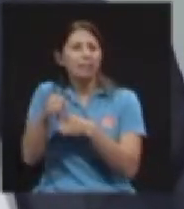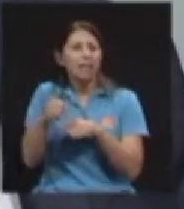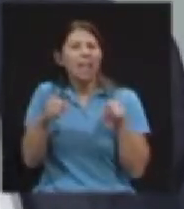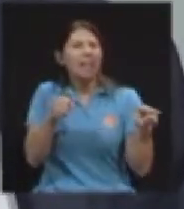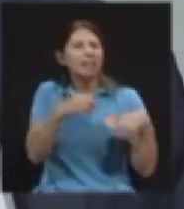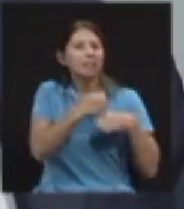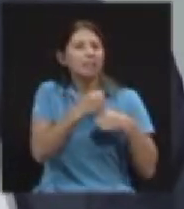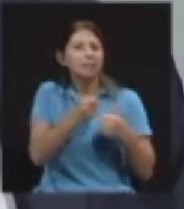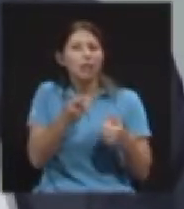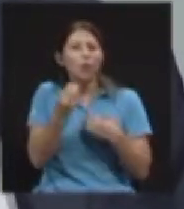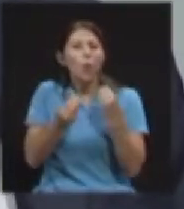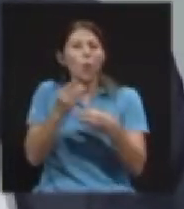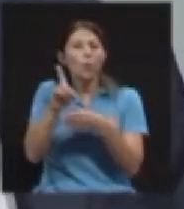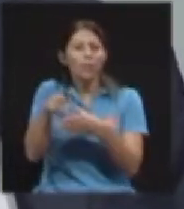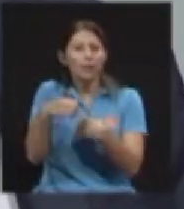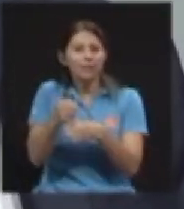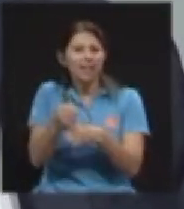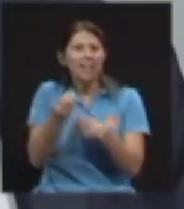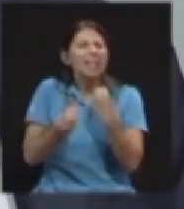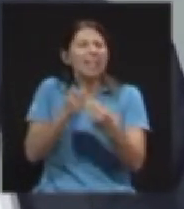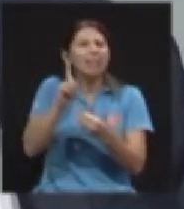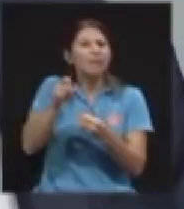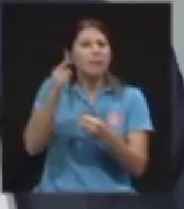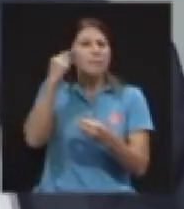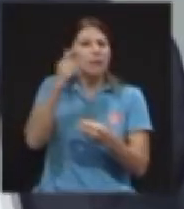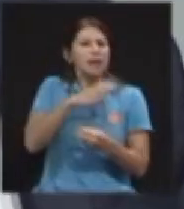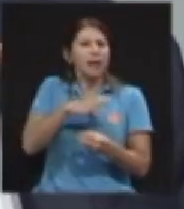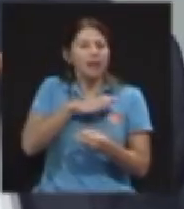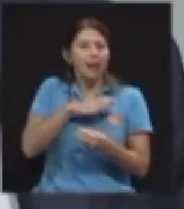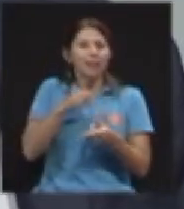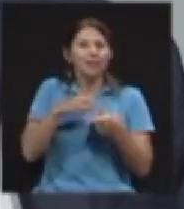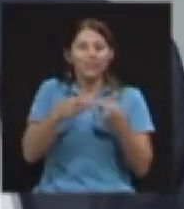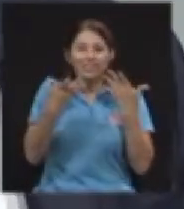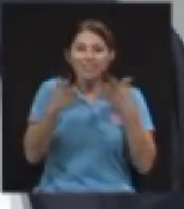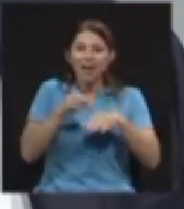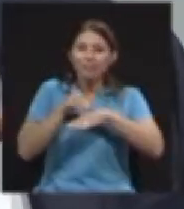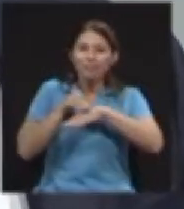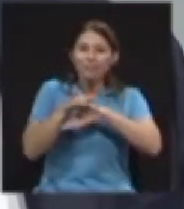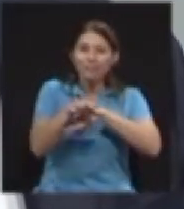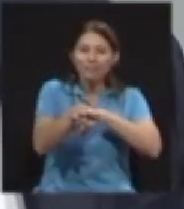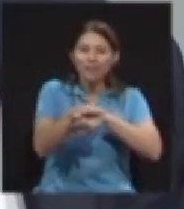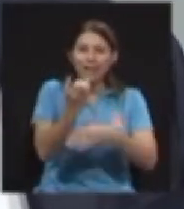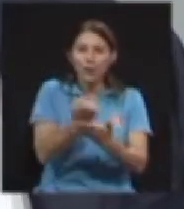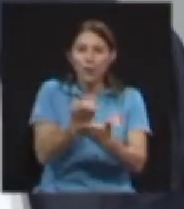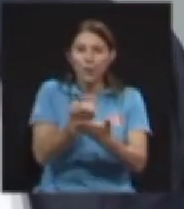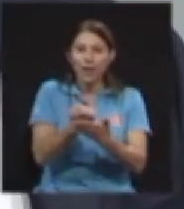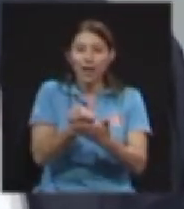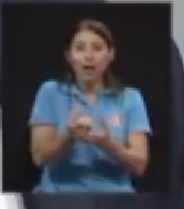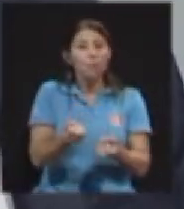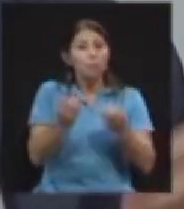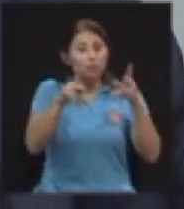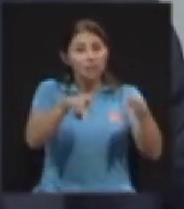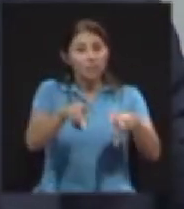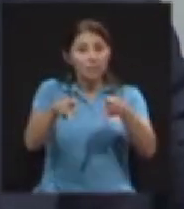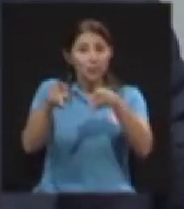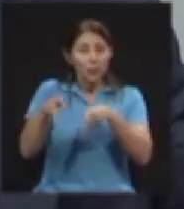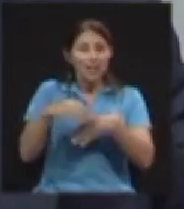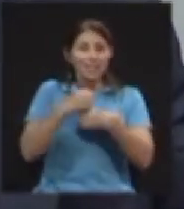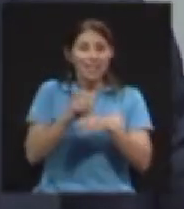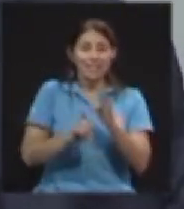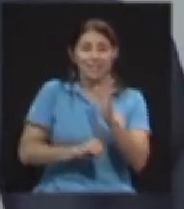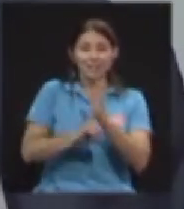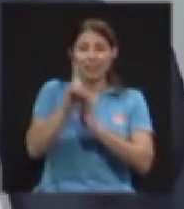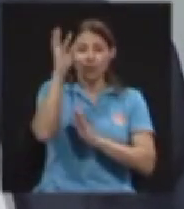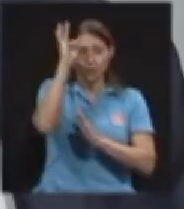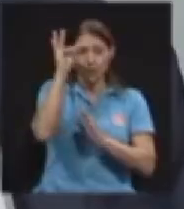ya trasciende el ámbito de la economía y es por eso que muchas de estas personas que hacen desarrollos teóricos, como el caso de John Nash, en